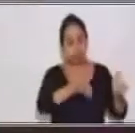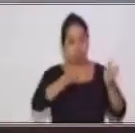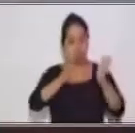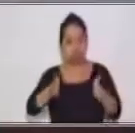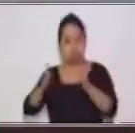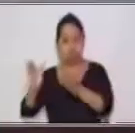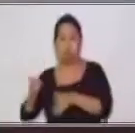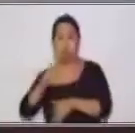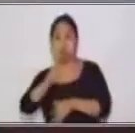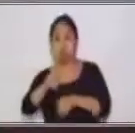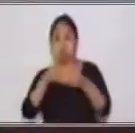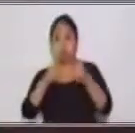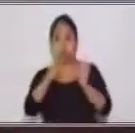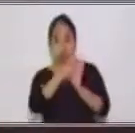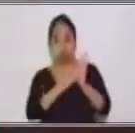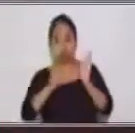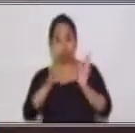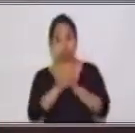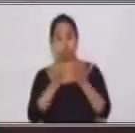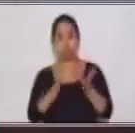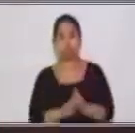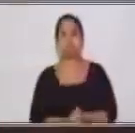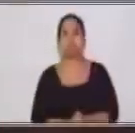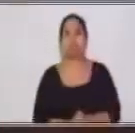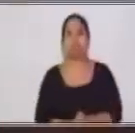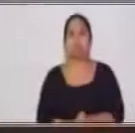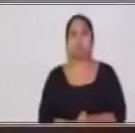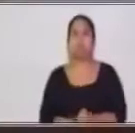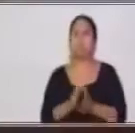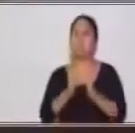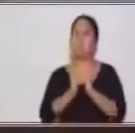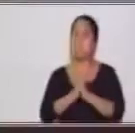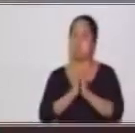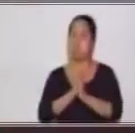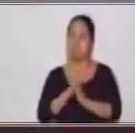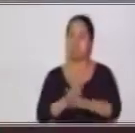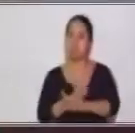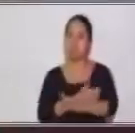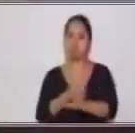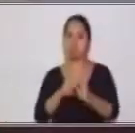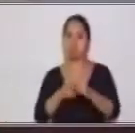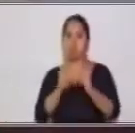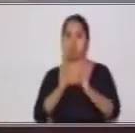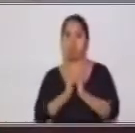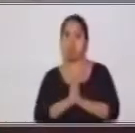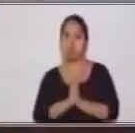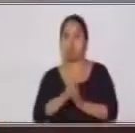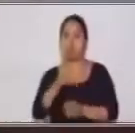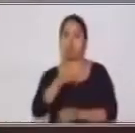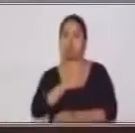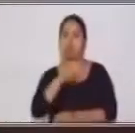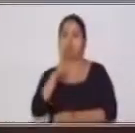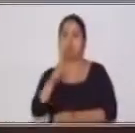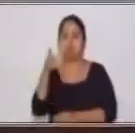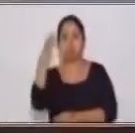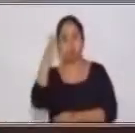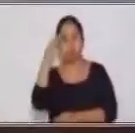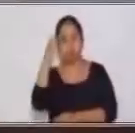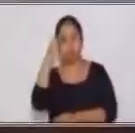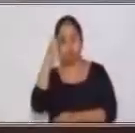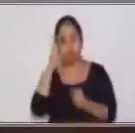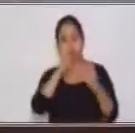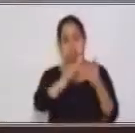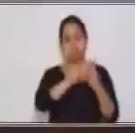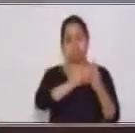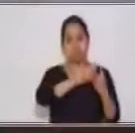su cuaderno. Pero antes de iniciar, quiero que ahorita hagamos una escala y ahorita usted piense ahí en casa del 1 al 10.